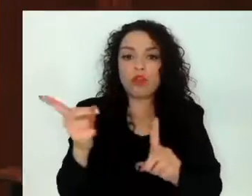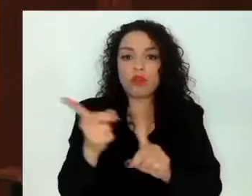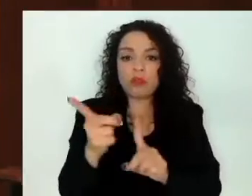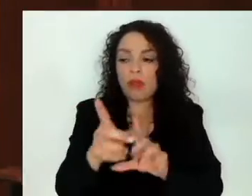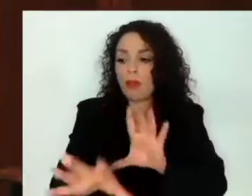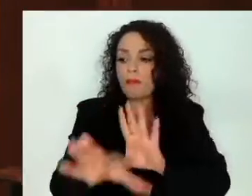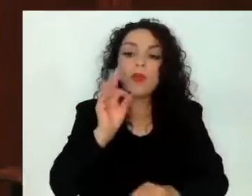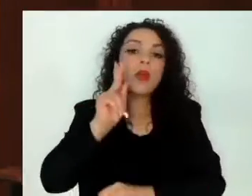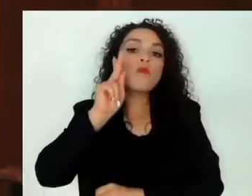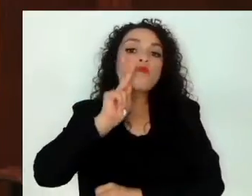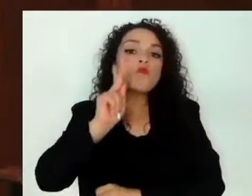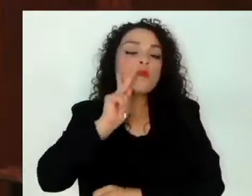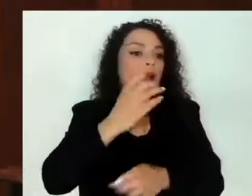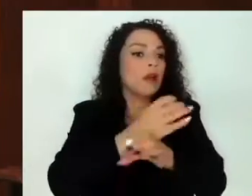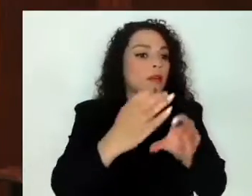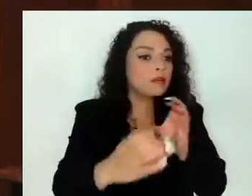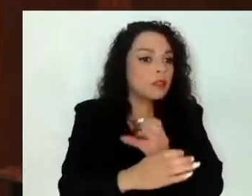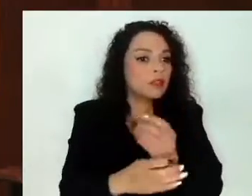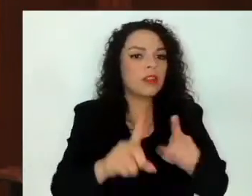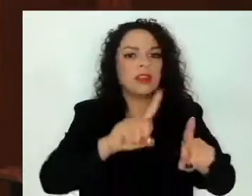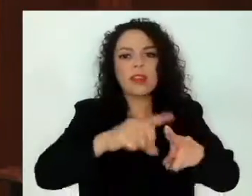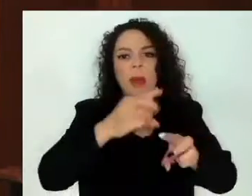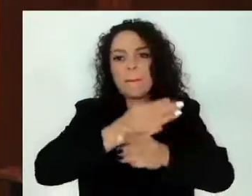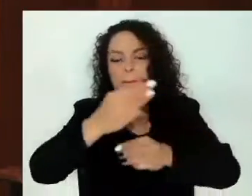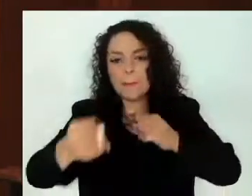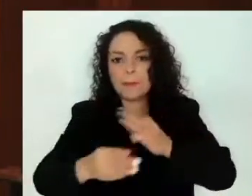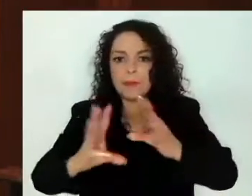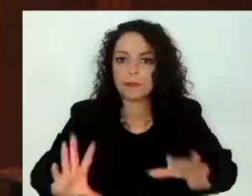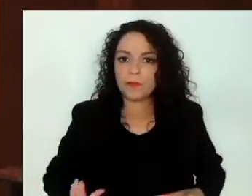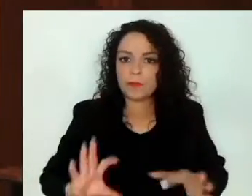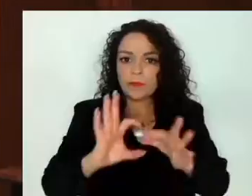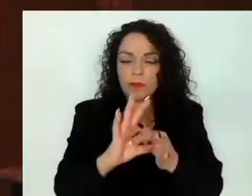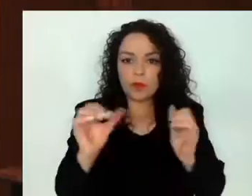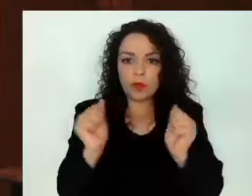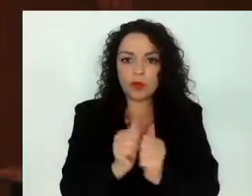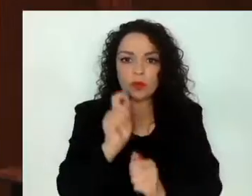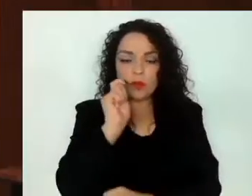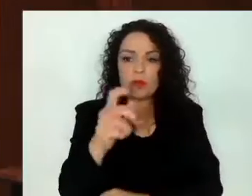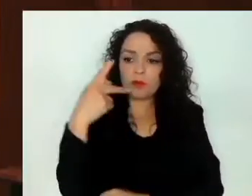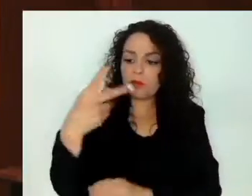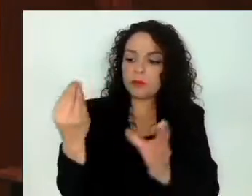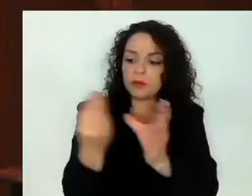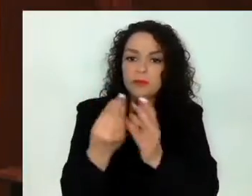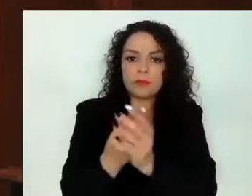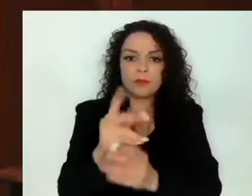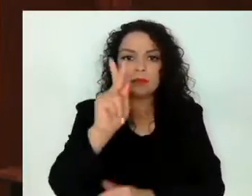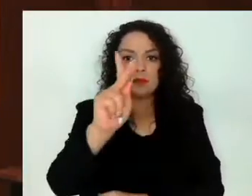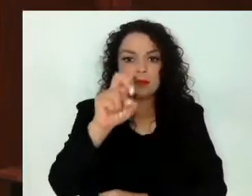evidencias, objetos, instrumentos relacionados con el procedimiento penal o productos.